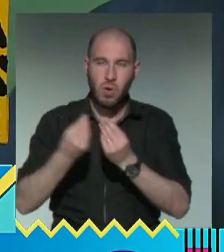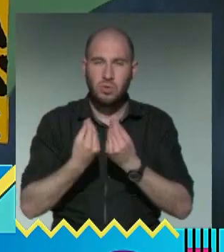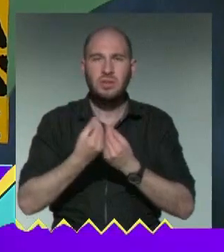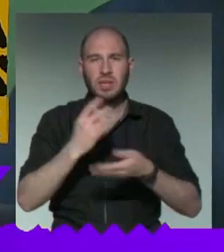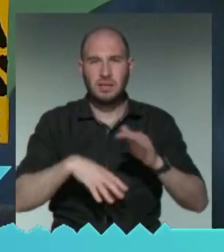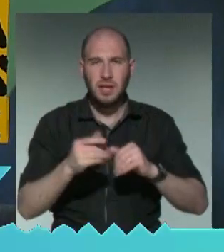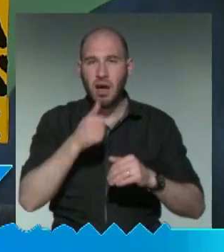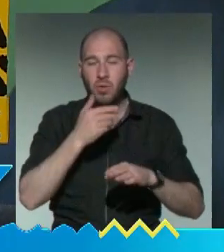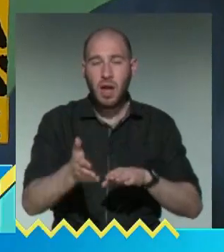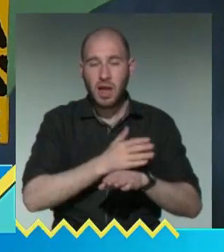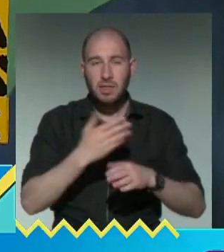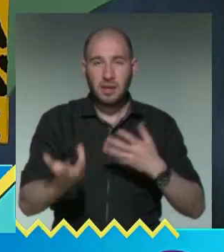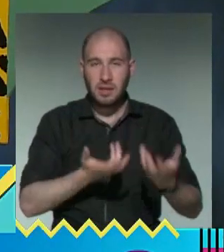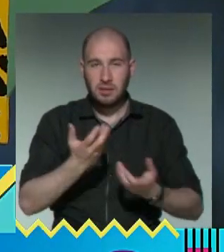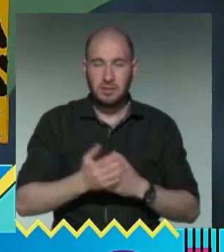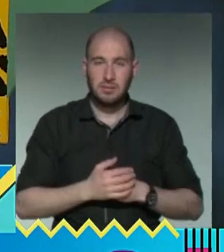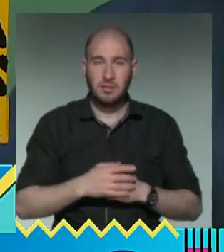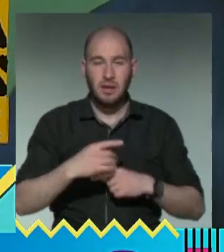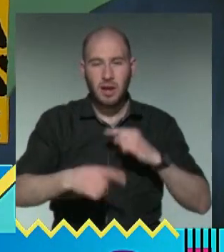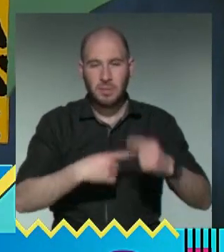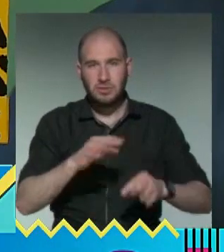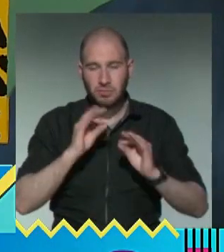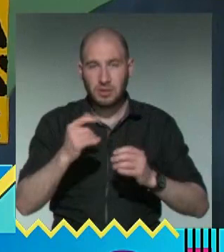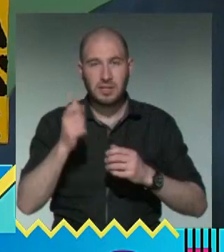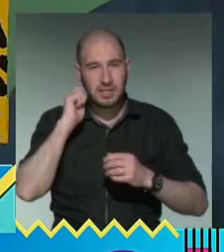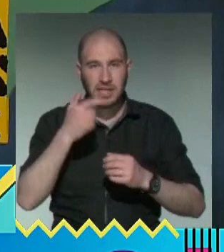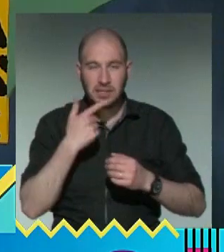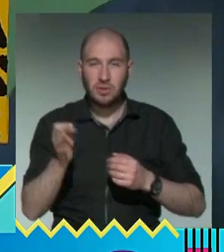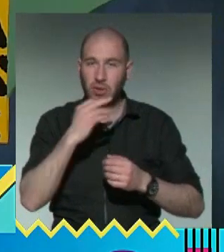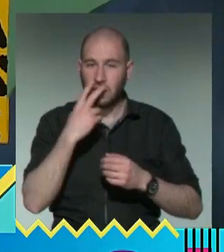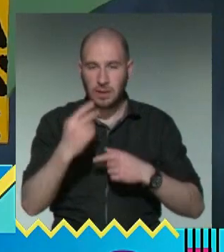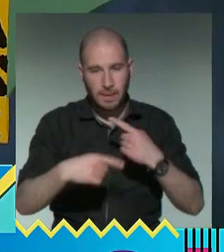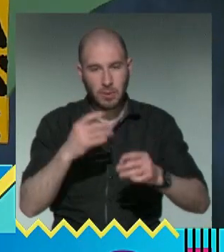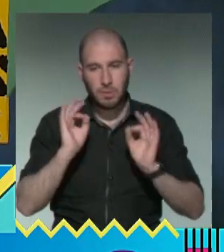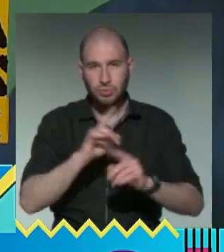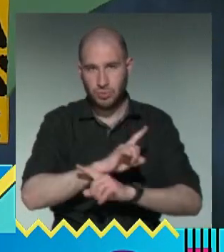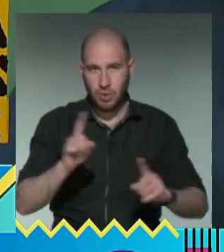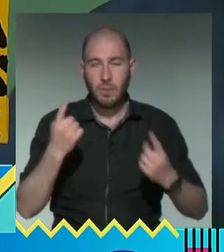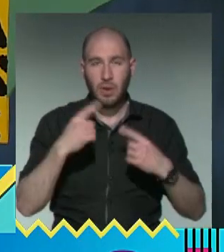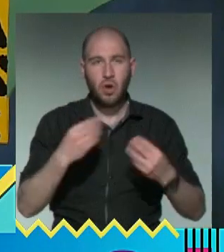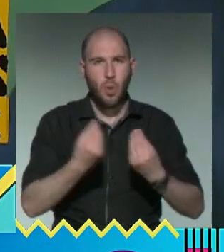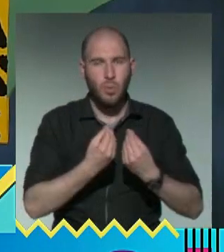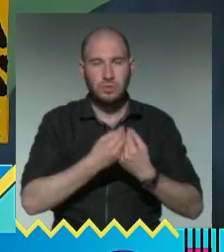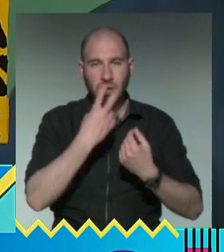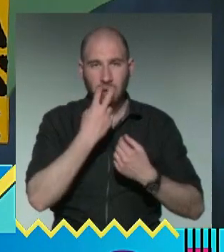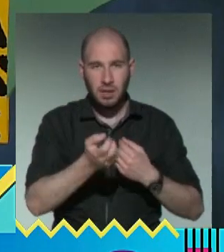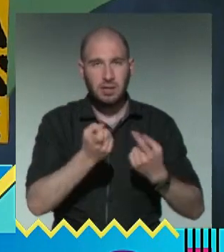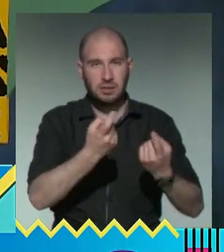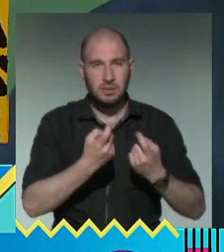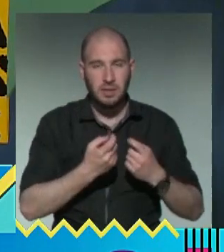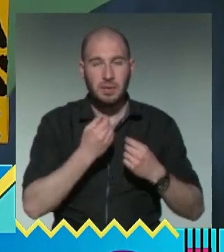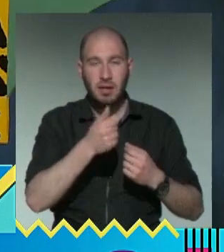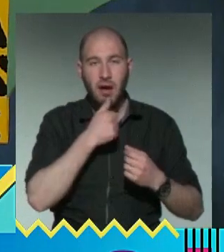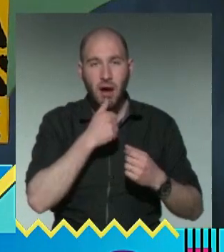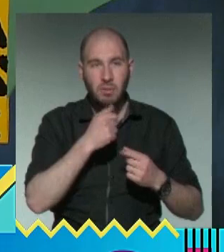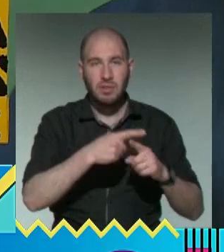hace es precalentar el agua. Correcto. No reemplaza totalmente los calefones a gas o calefones eléctricos. Pero buena parte de la energía necesaria para que el